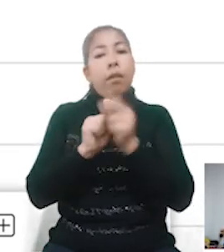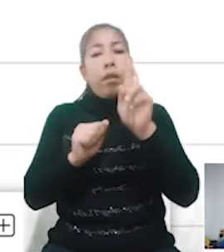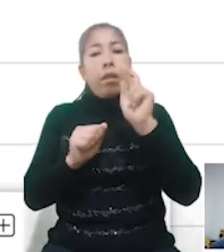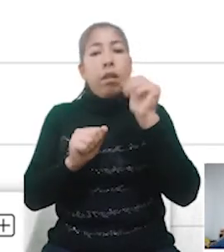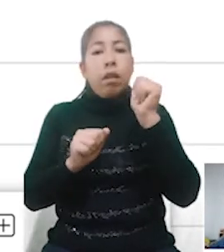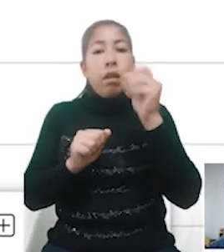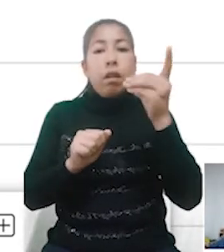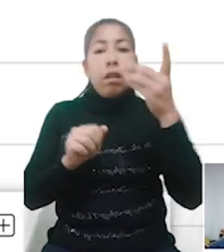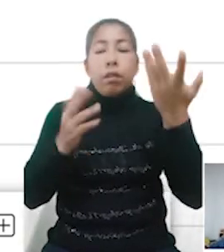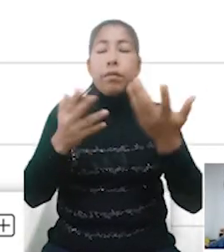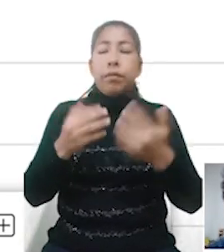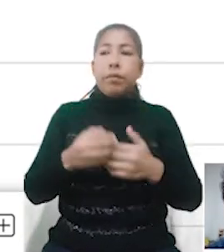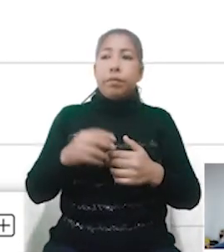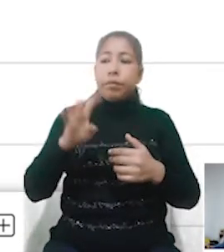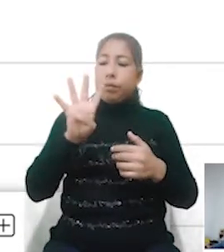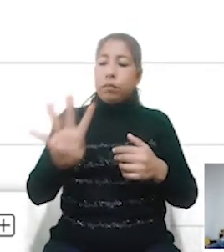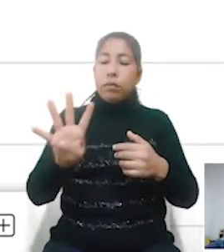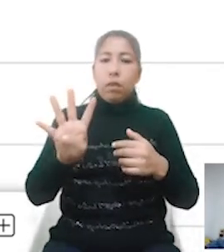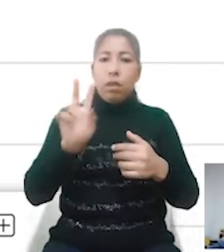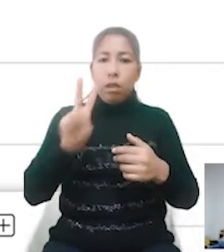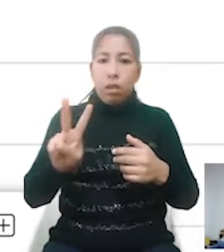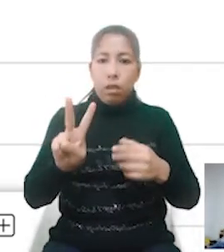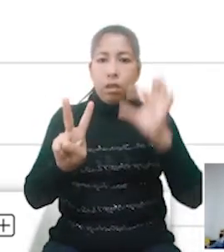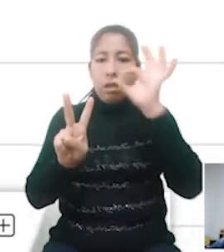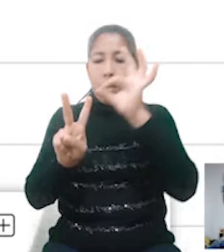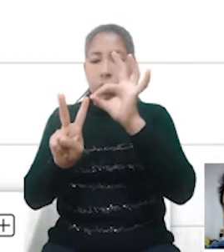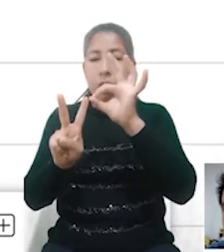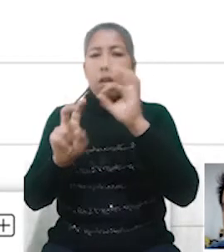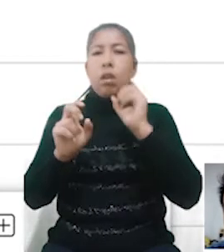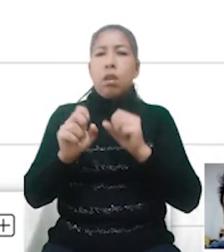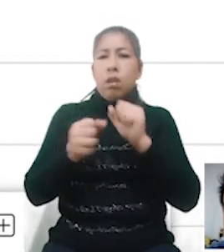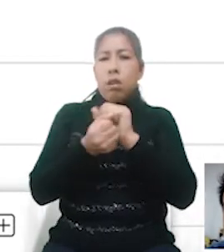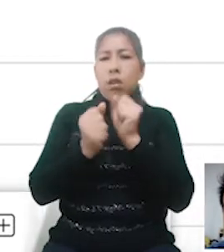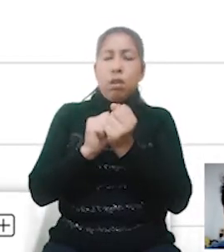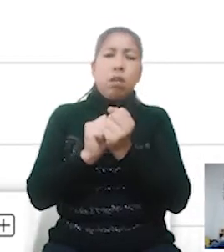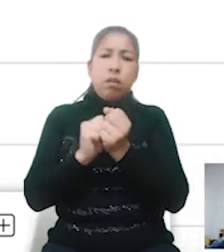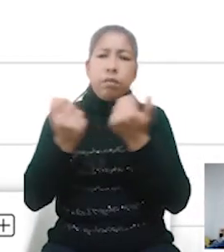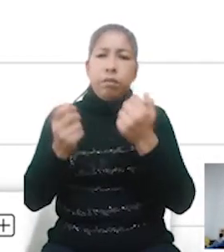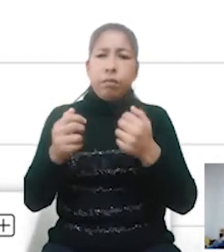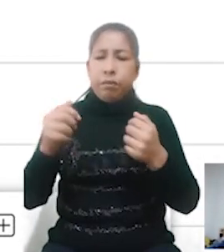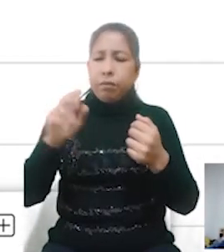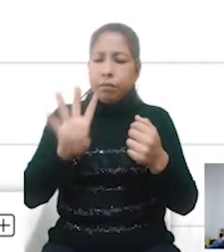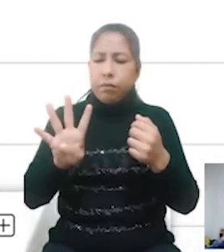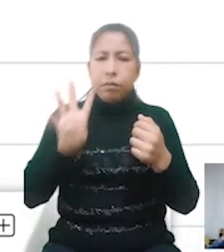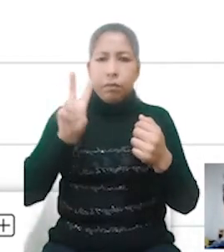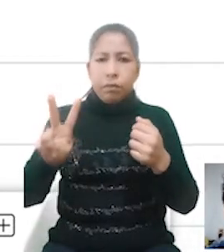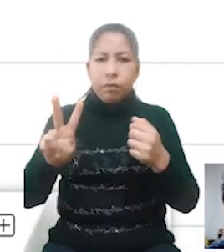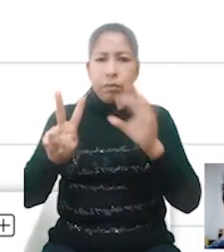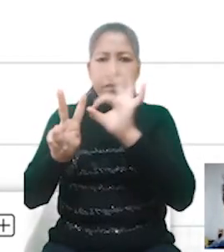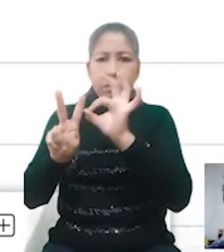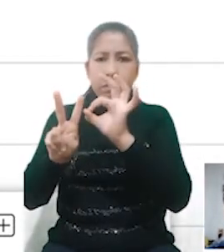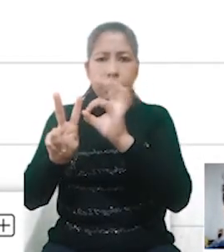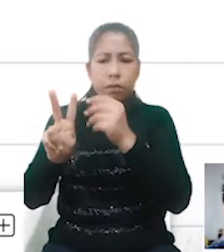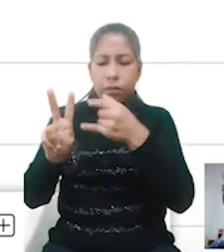radianes. Entonces vamos a hacer esta conversión. 42 grados vamos a multiplicar por nuestra relación de conversión. Recordemos